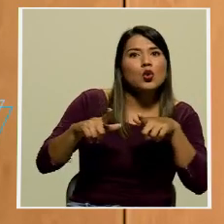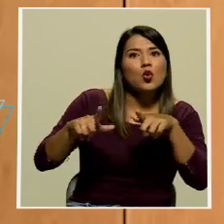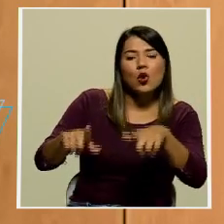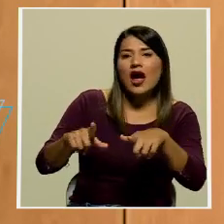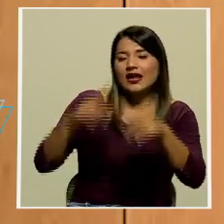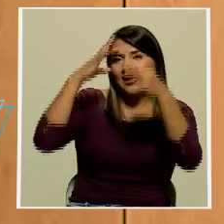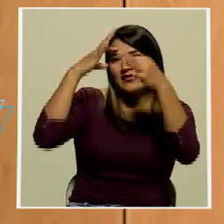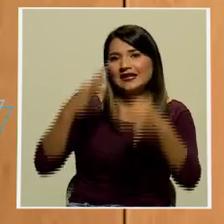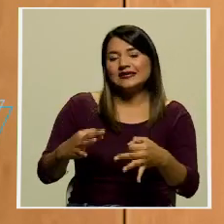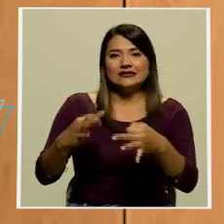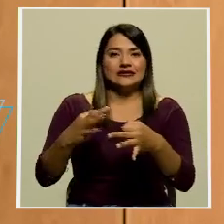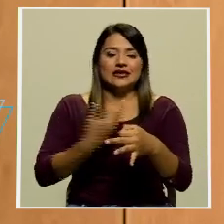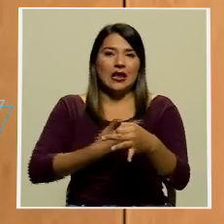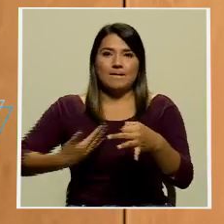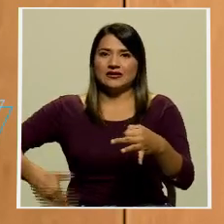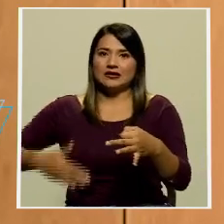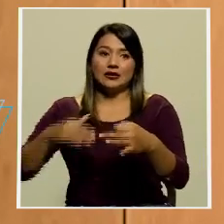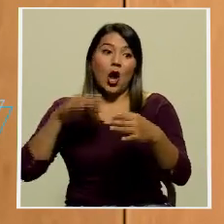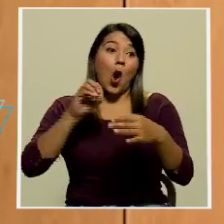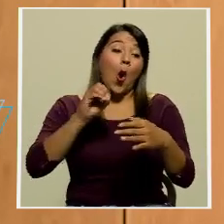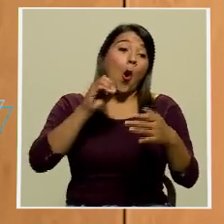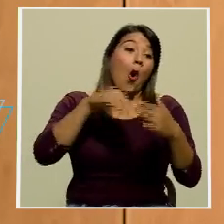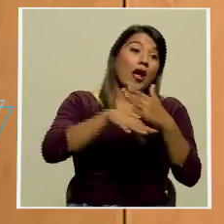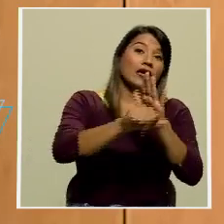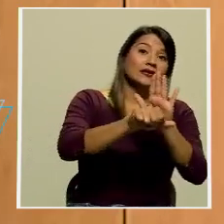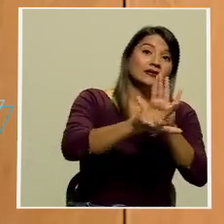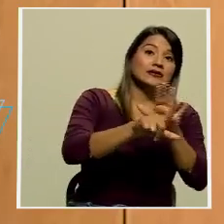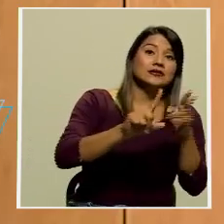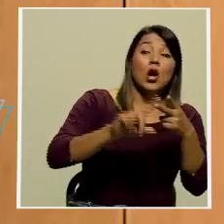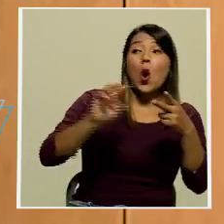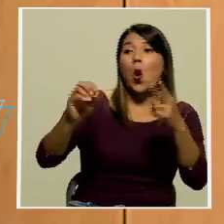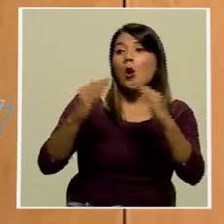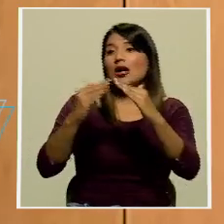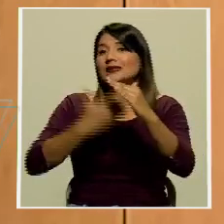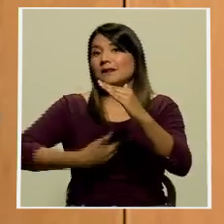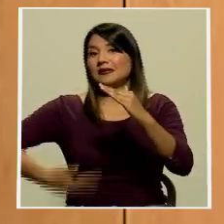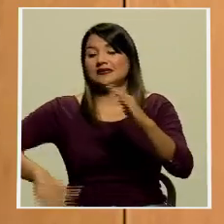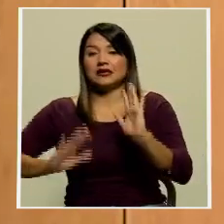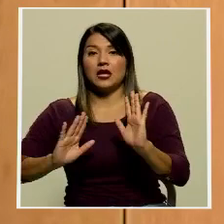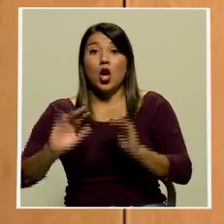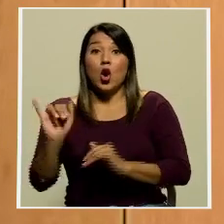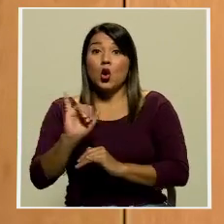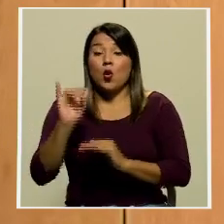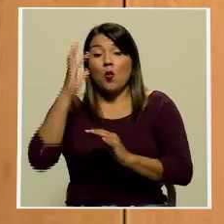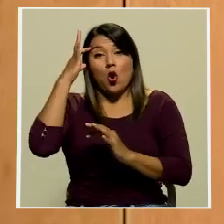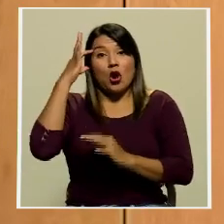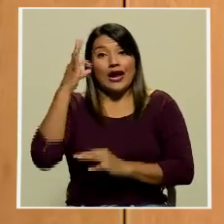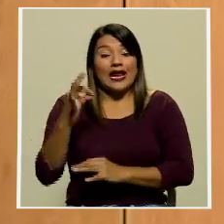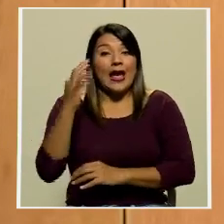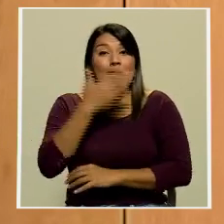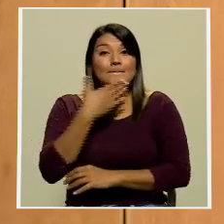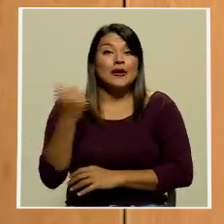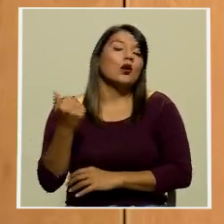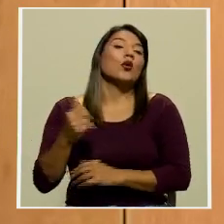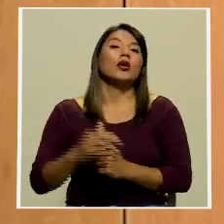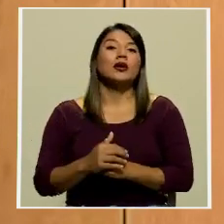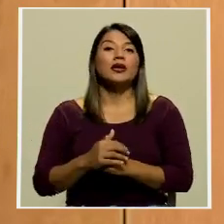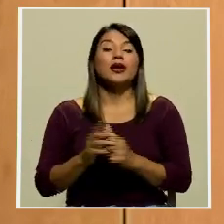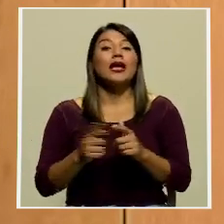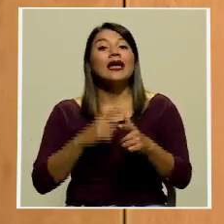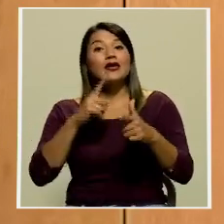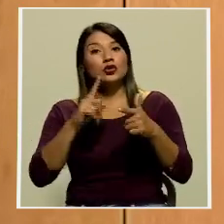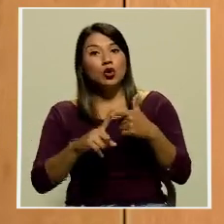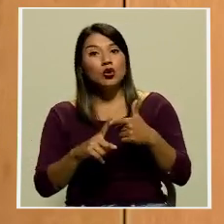sea la presidencia o bien el pleno, la asamblea legislativa en alguno de los espacios que considere más oportunos. Aquí el tema es que se